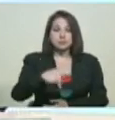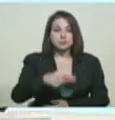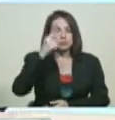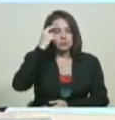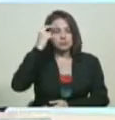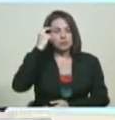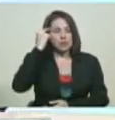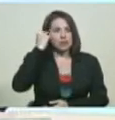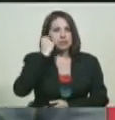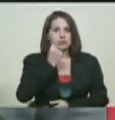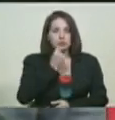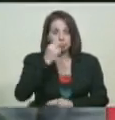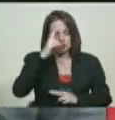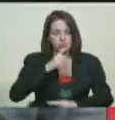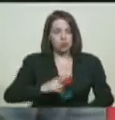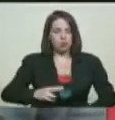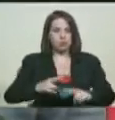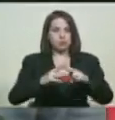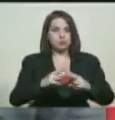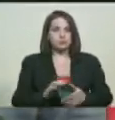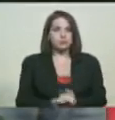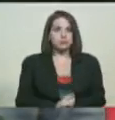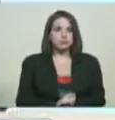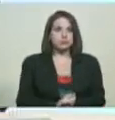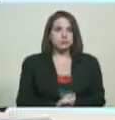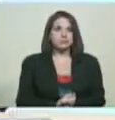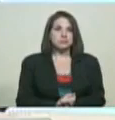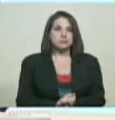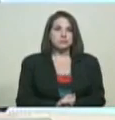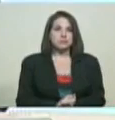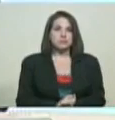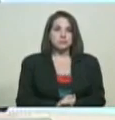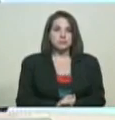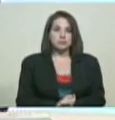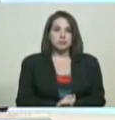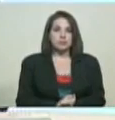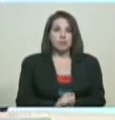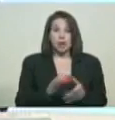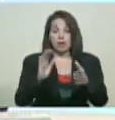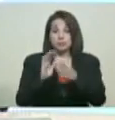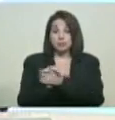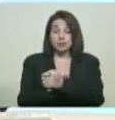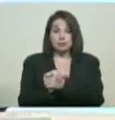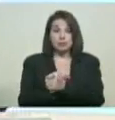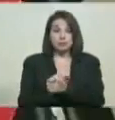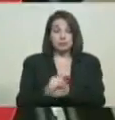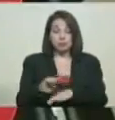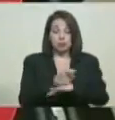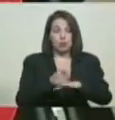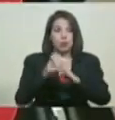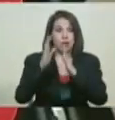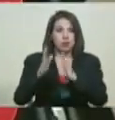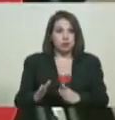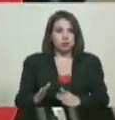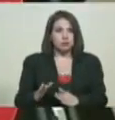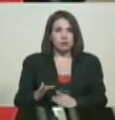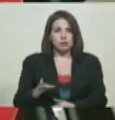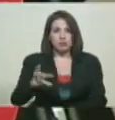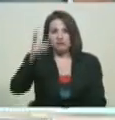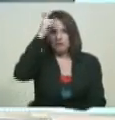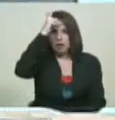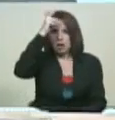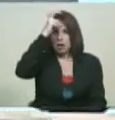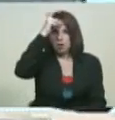jose compañero gobernador del estado falcón entre las autoridades presentes